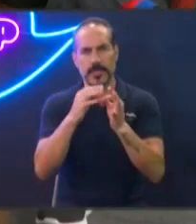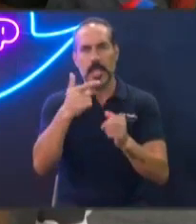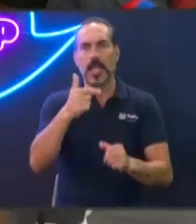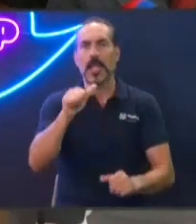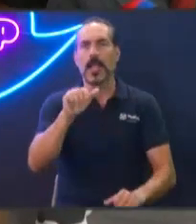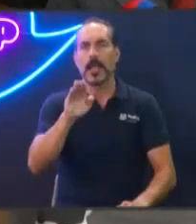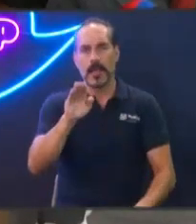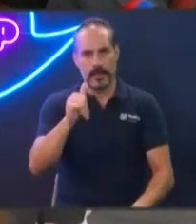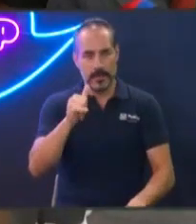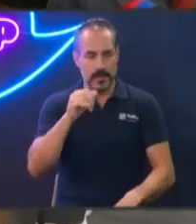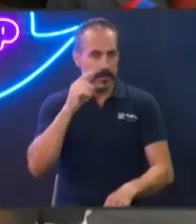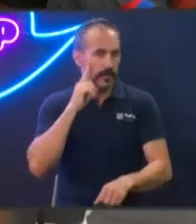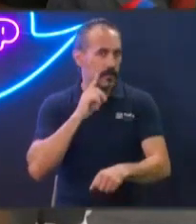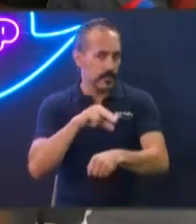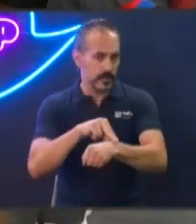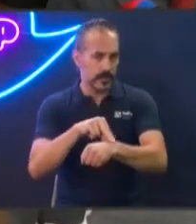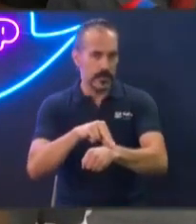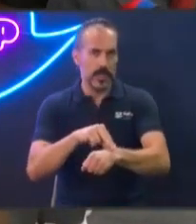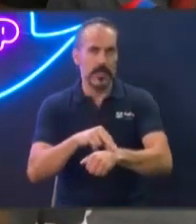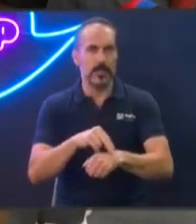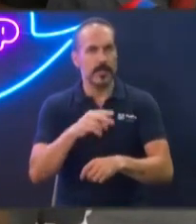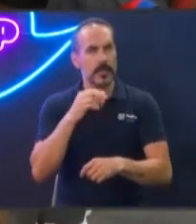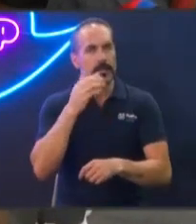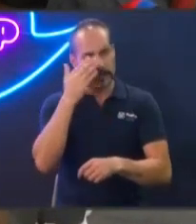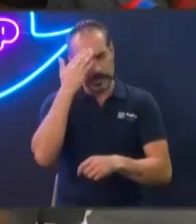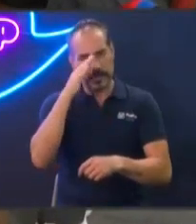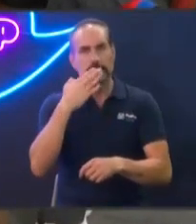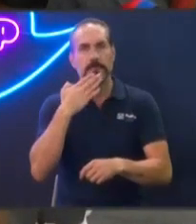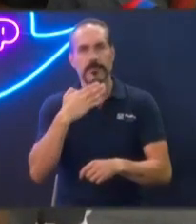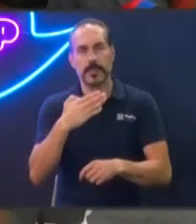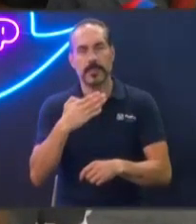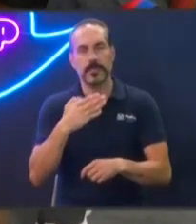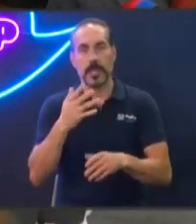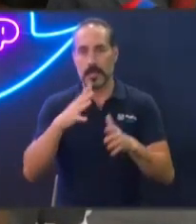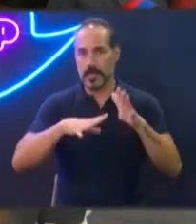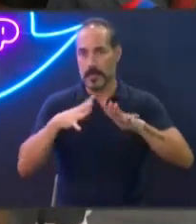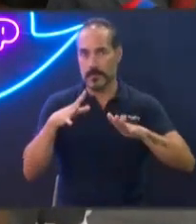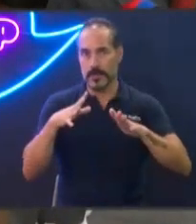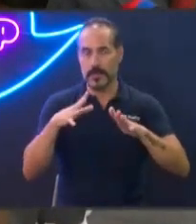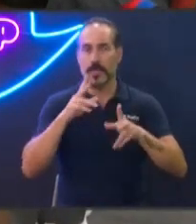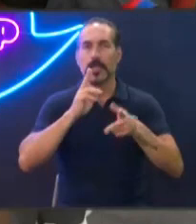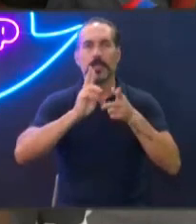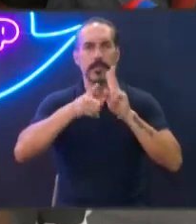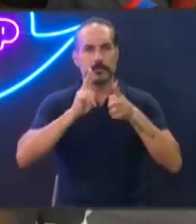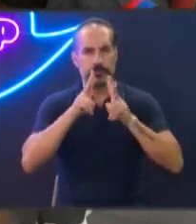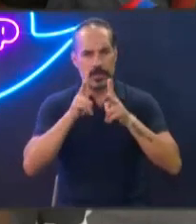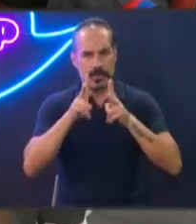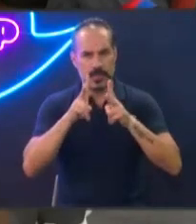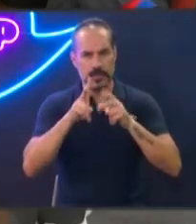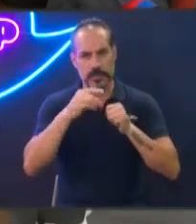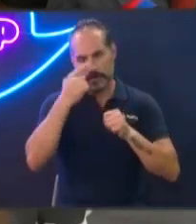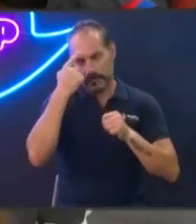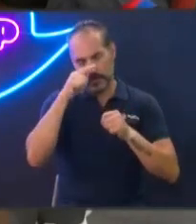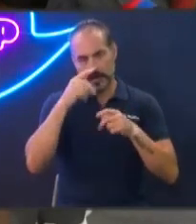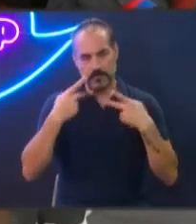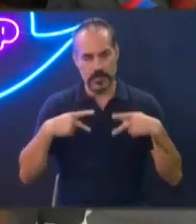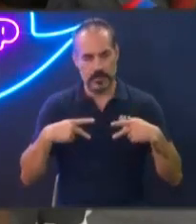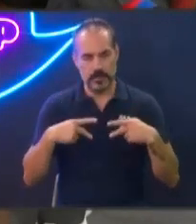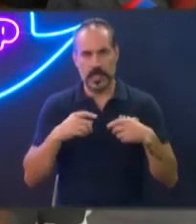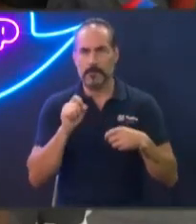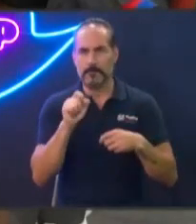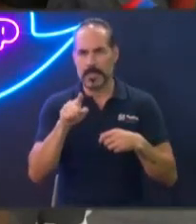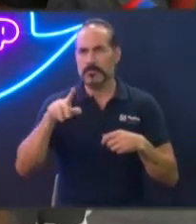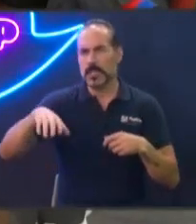dejará mentir a veces eh el que se dé el diálogo entre personas de la misma edad no entre pares eh